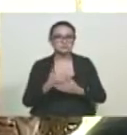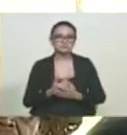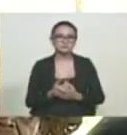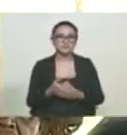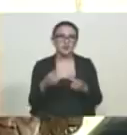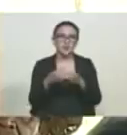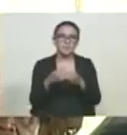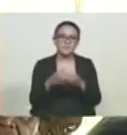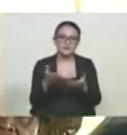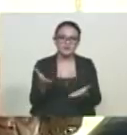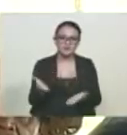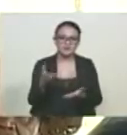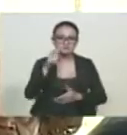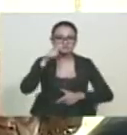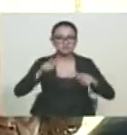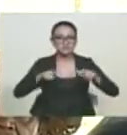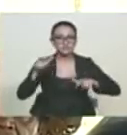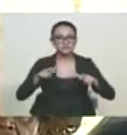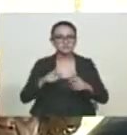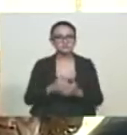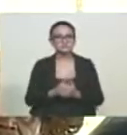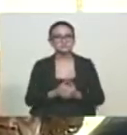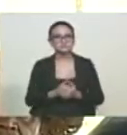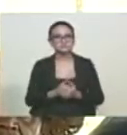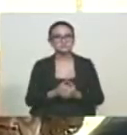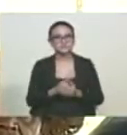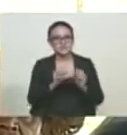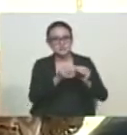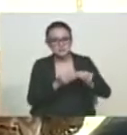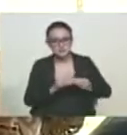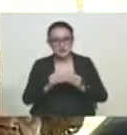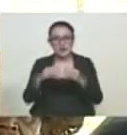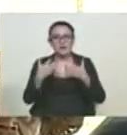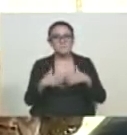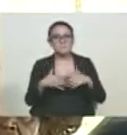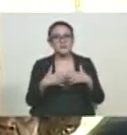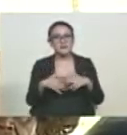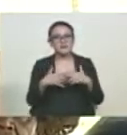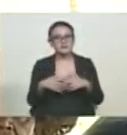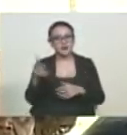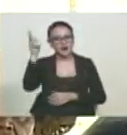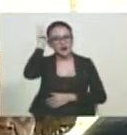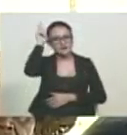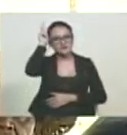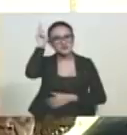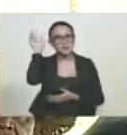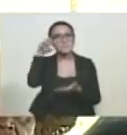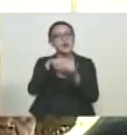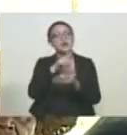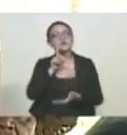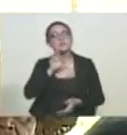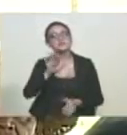los compañeros que rescataron la empresa Caciques Maracay.